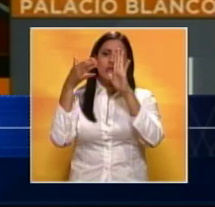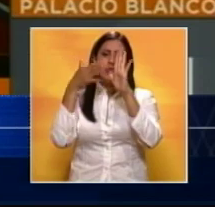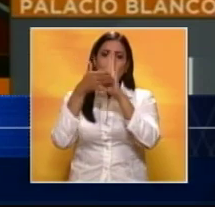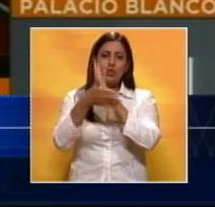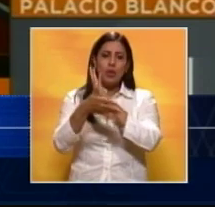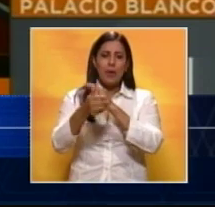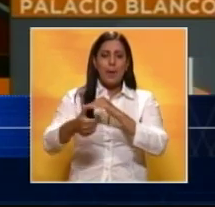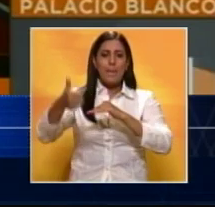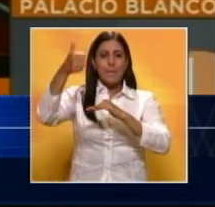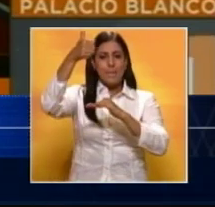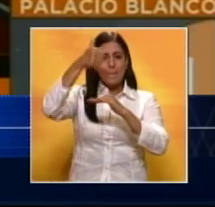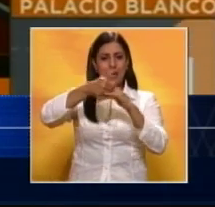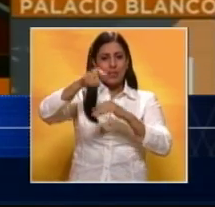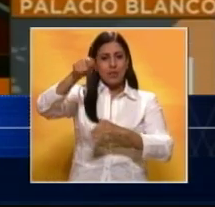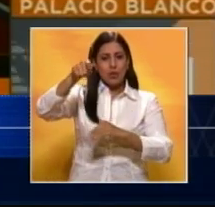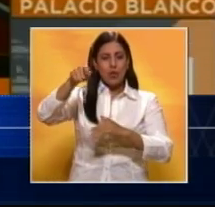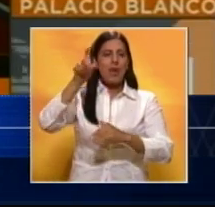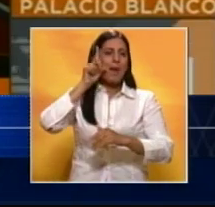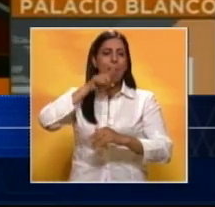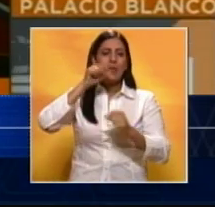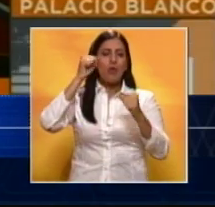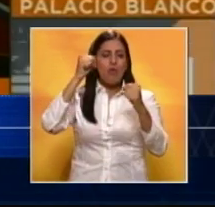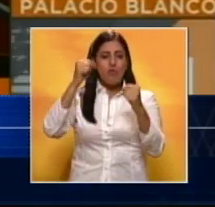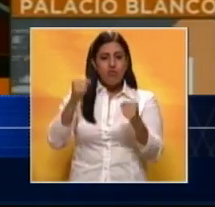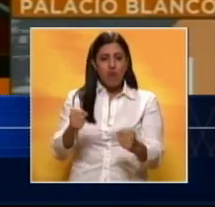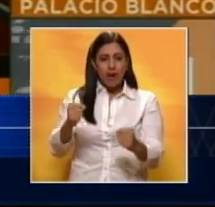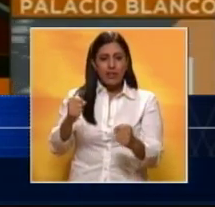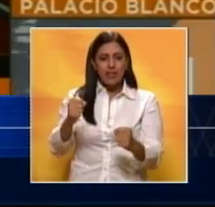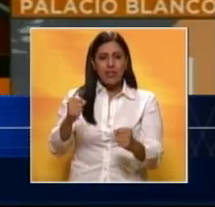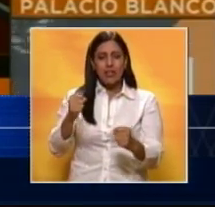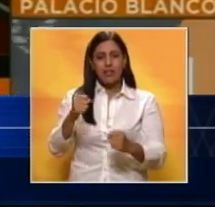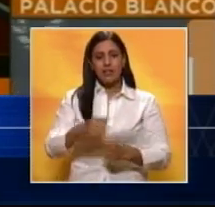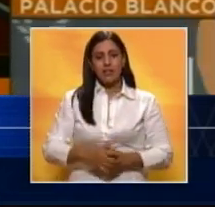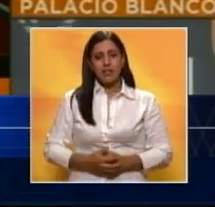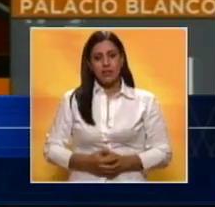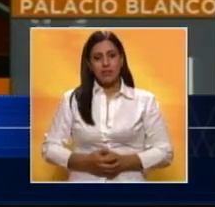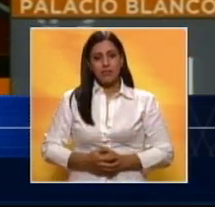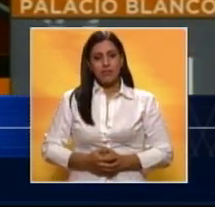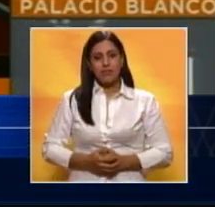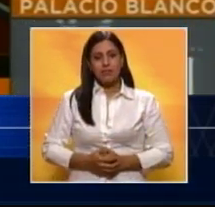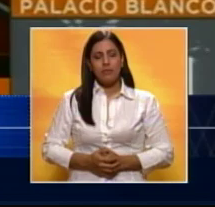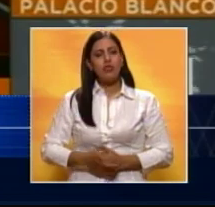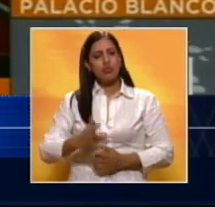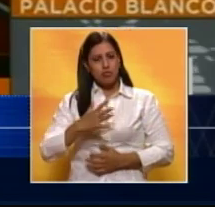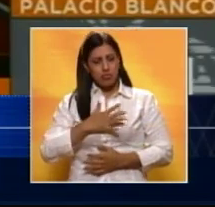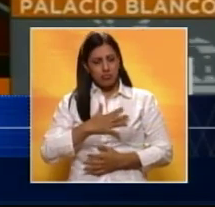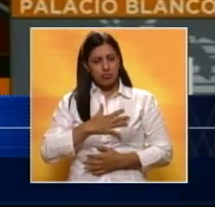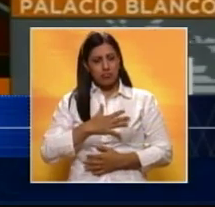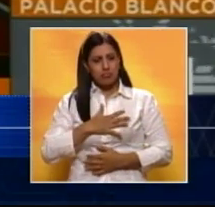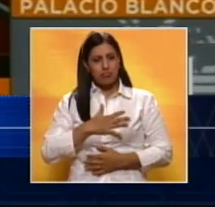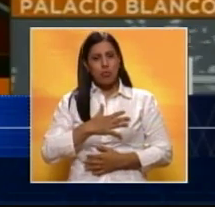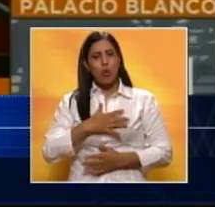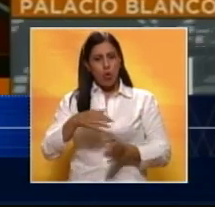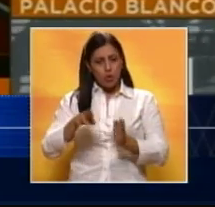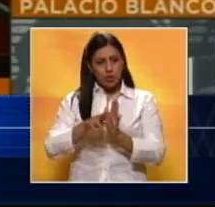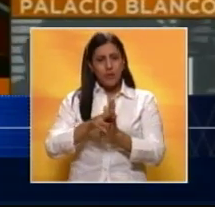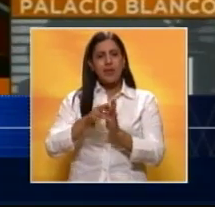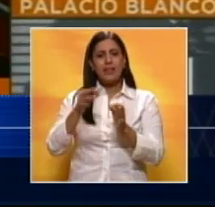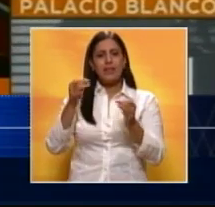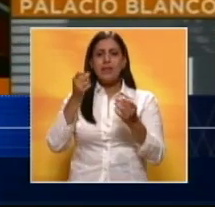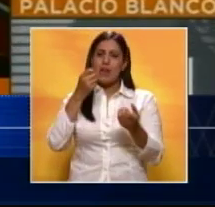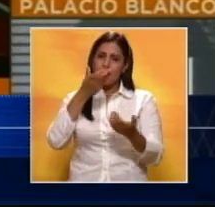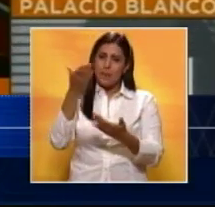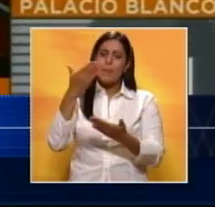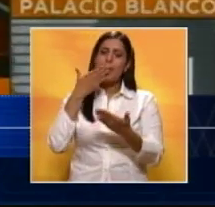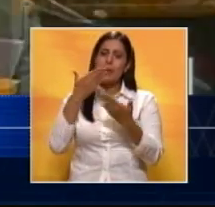este máximo tribunal al mentir de manera exprofeso, me voy a remitir con la venia de